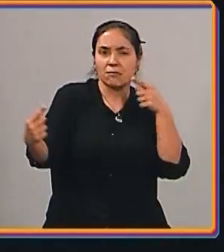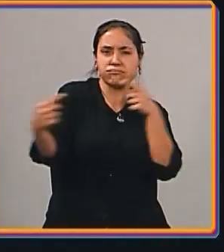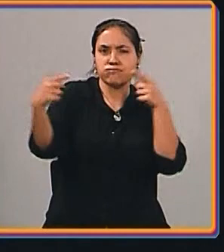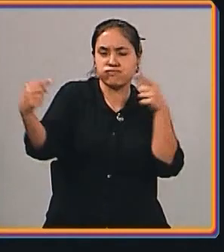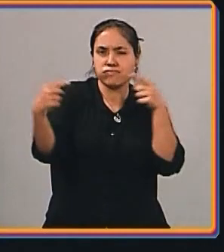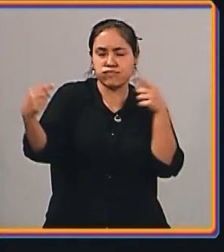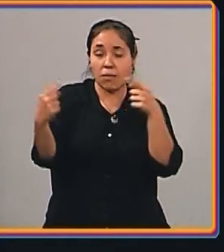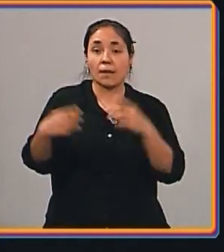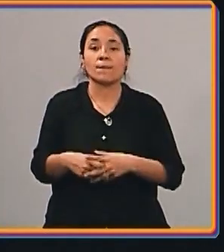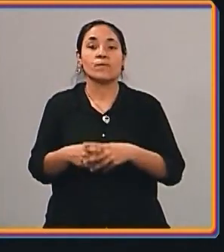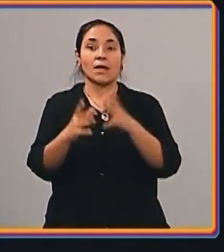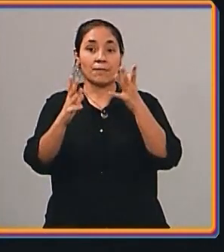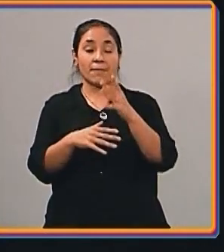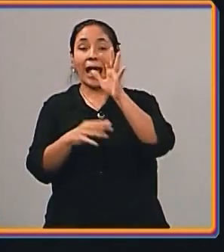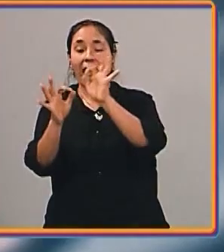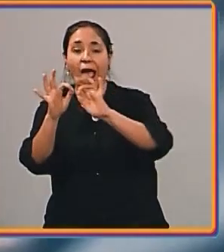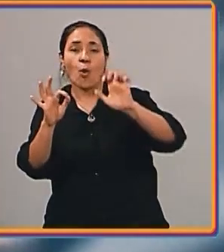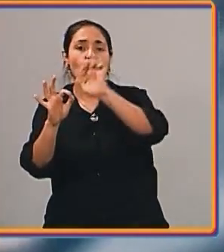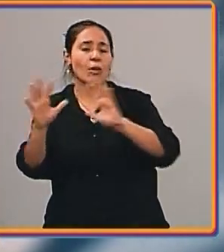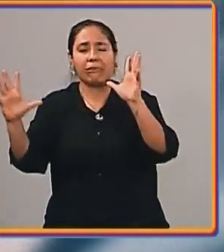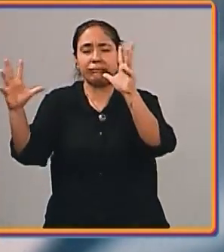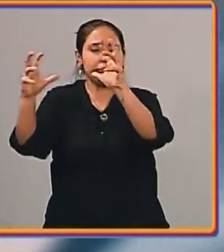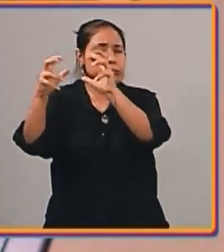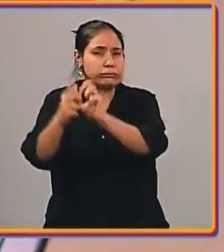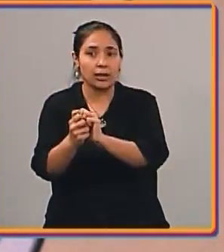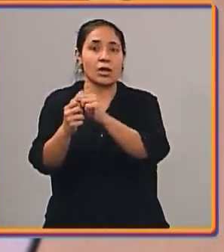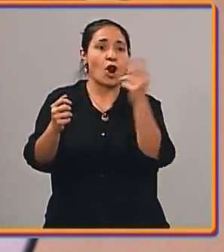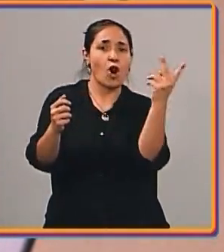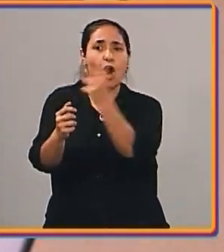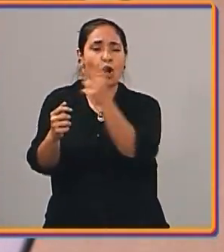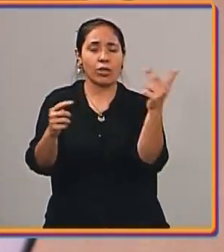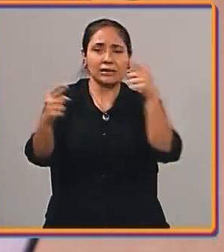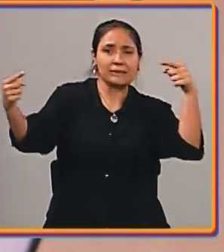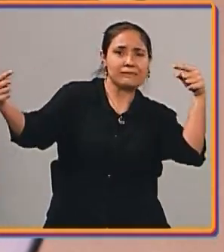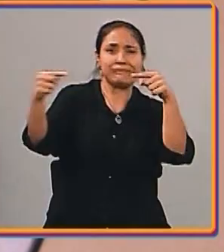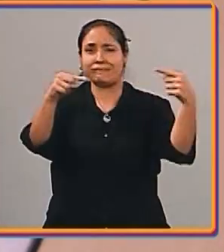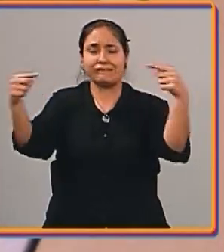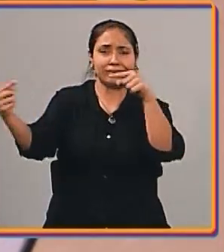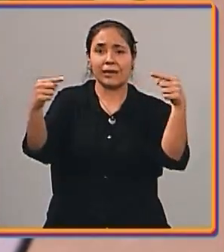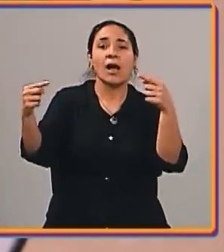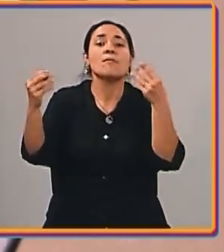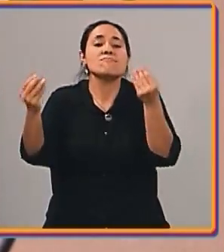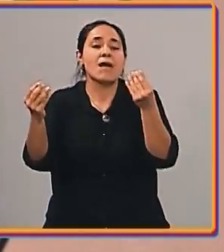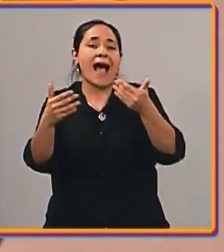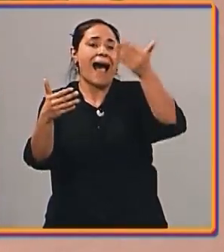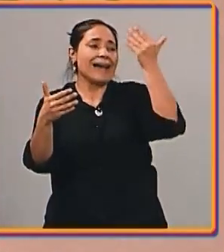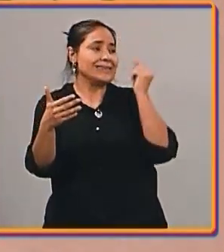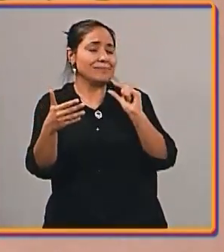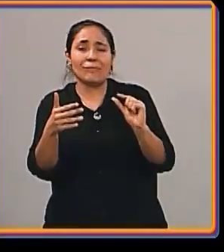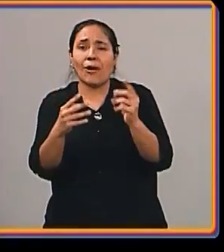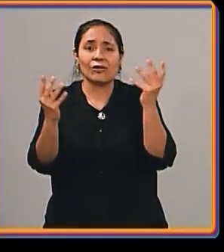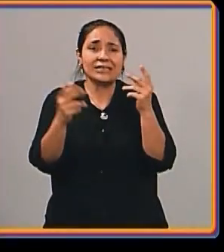El juego comienza entre las ruinas de la devastada Europa, cuando las dos superpotencias compiten sobre los escombros de la Segunda Guerra Mundial,